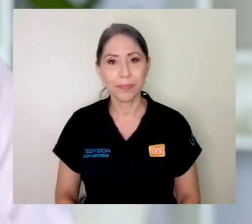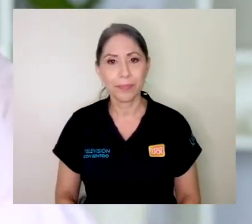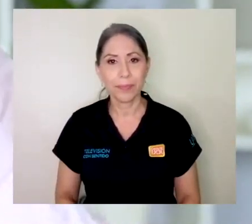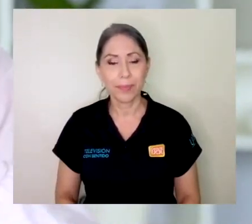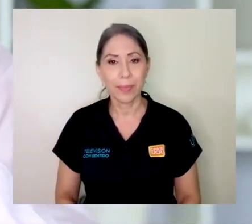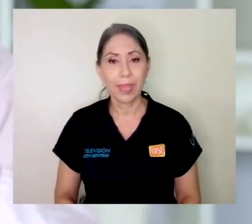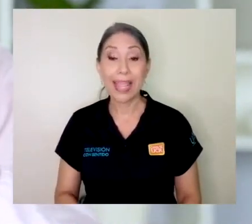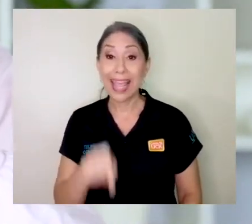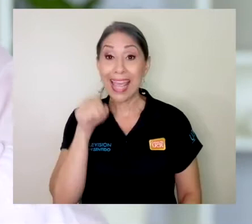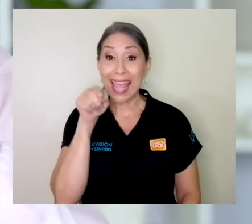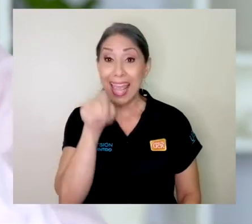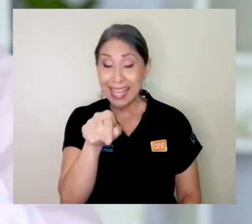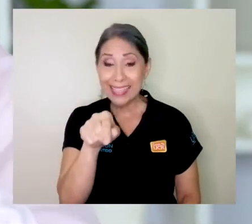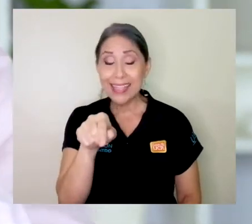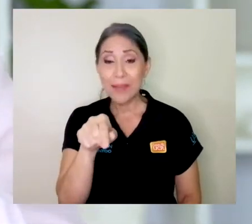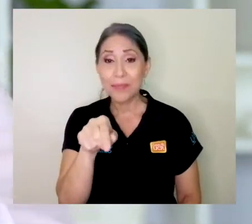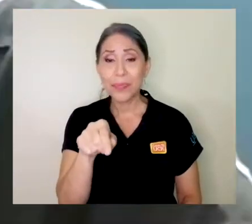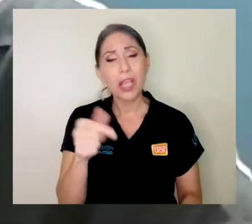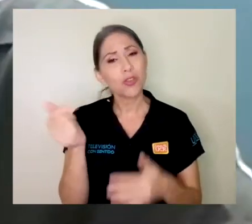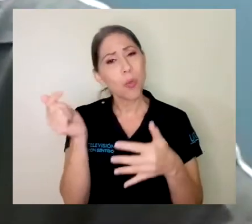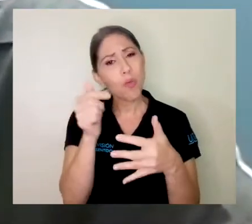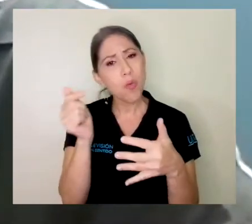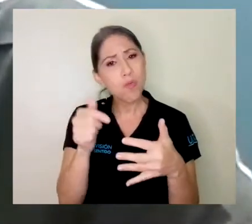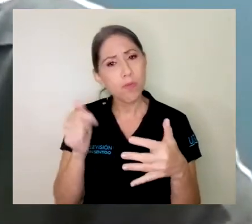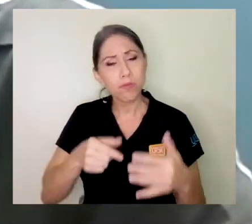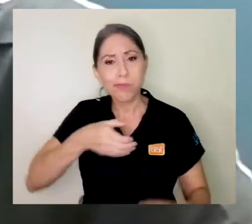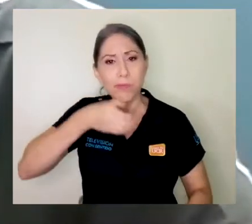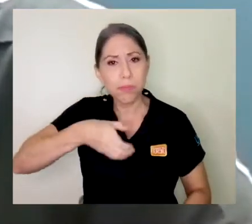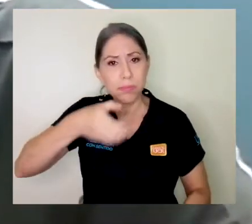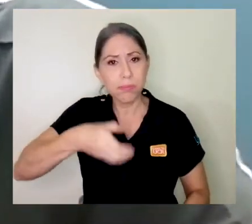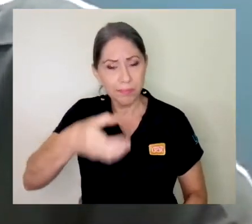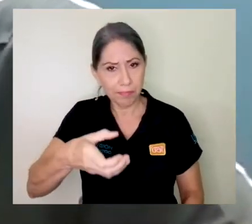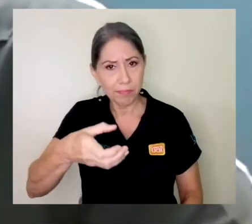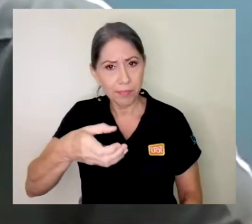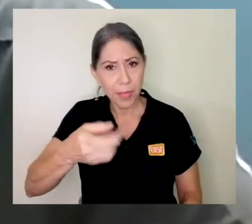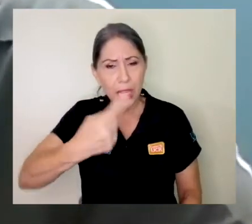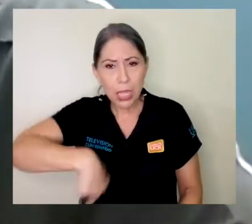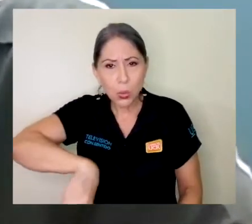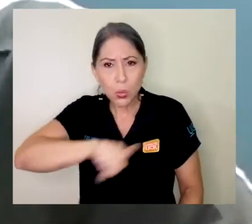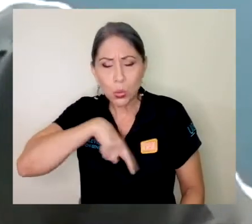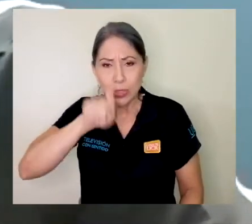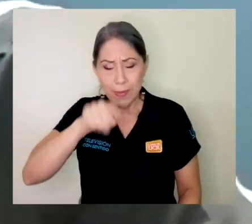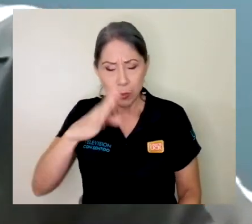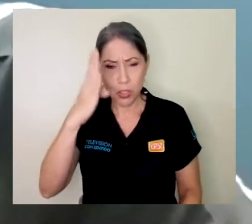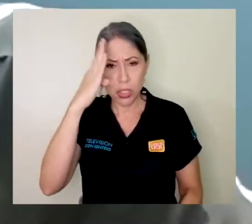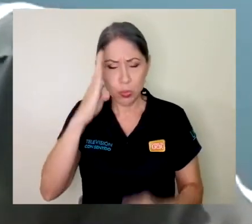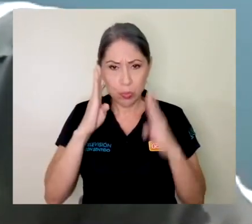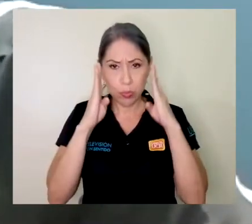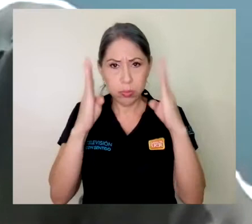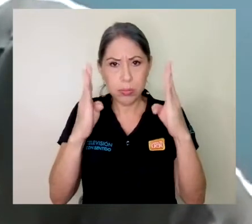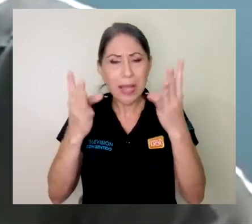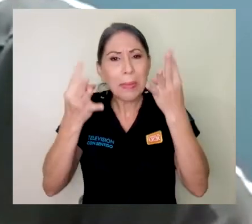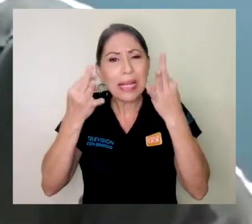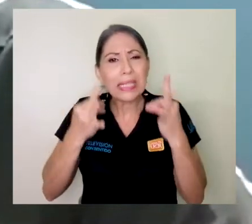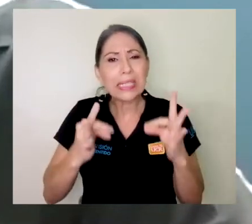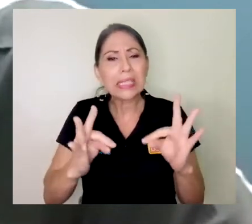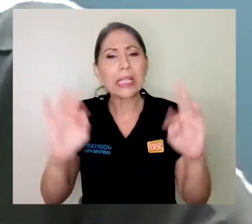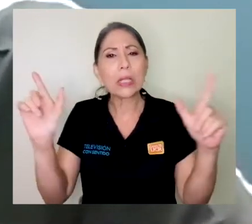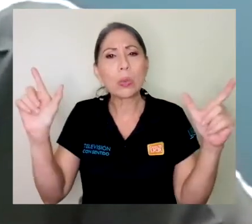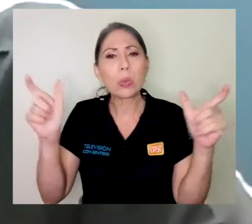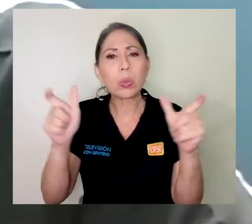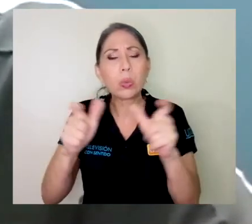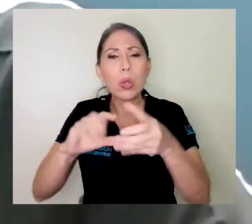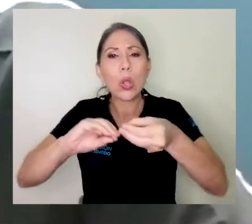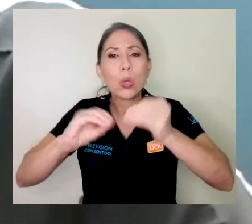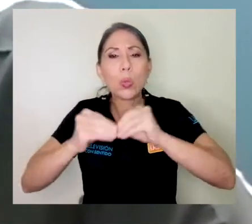Esa sería como una serie de recomendaciones que tenemos que tomar en cuenta para tratar de